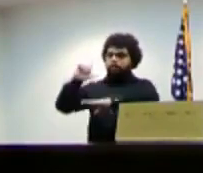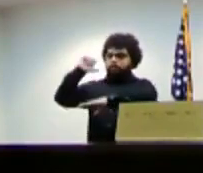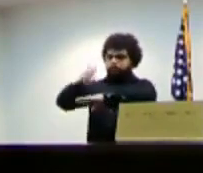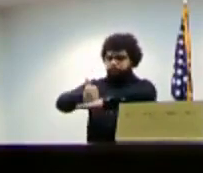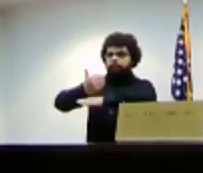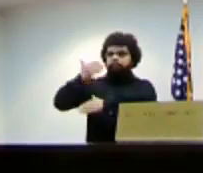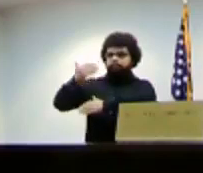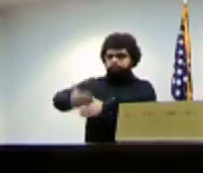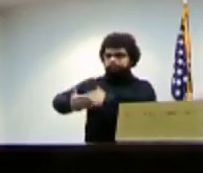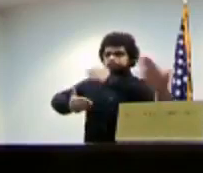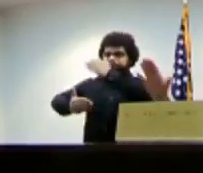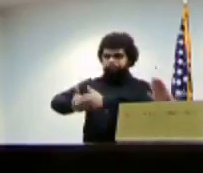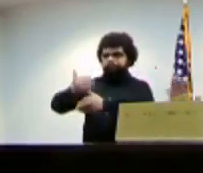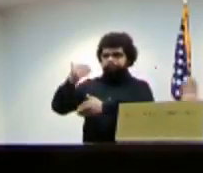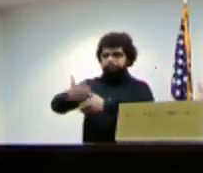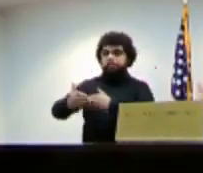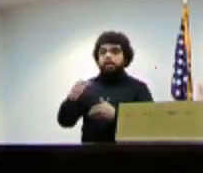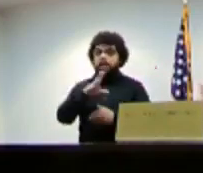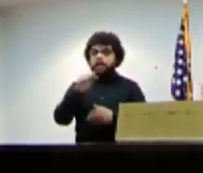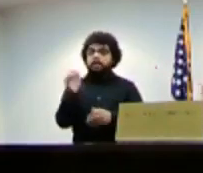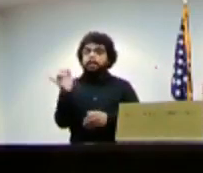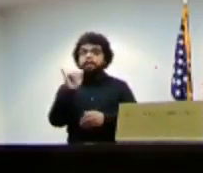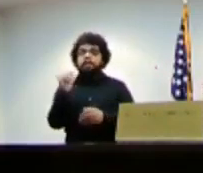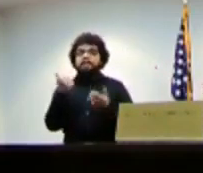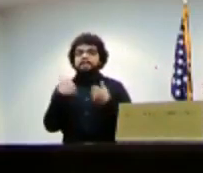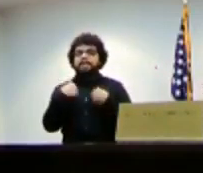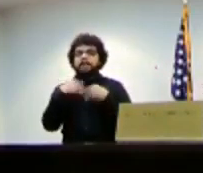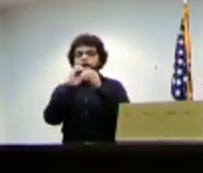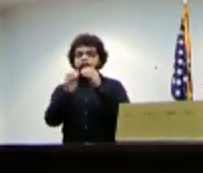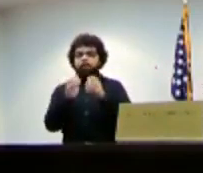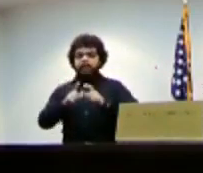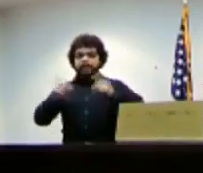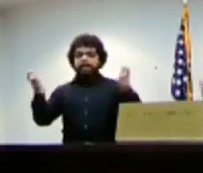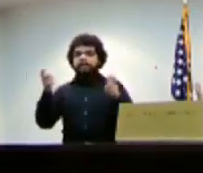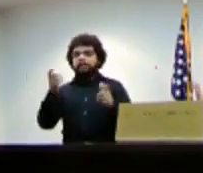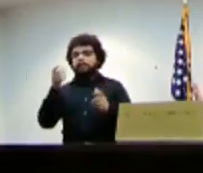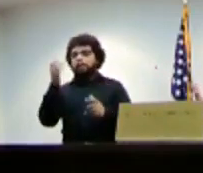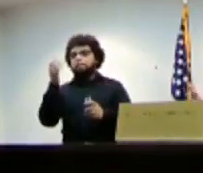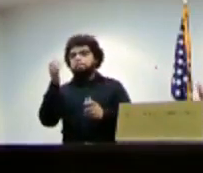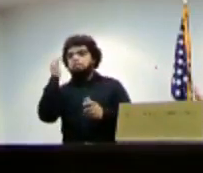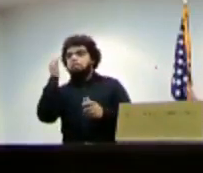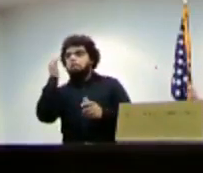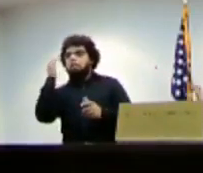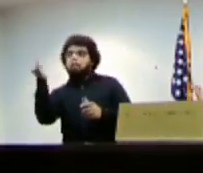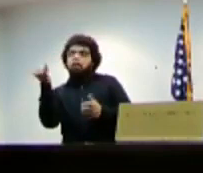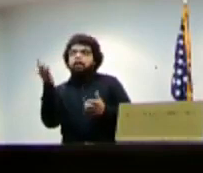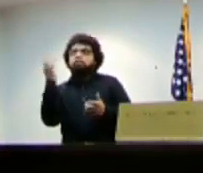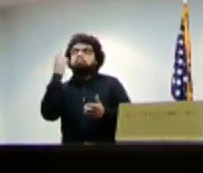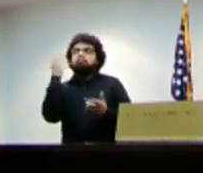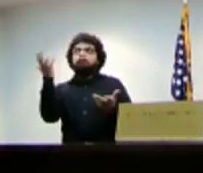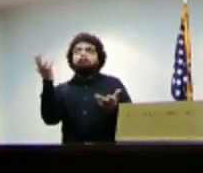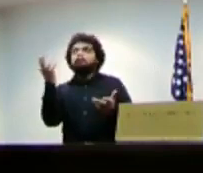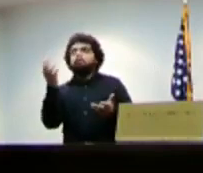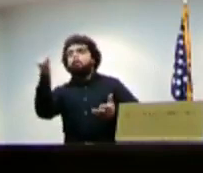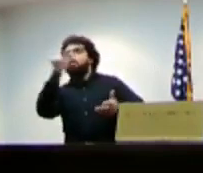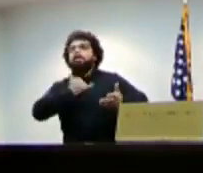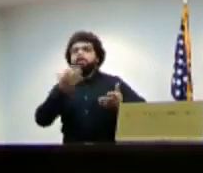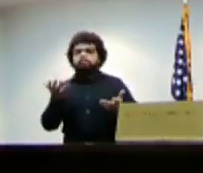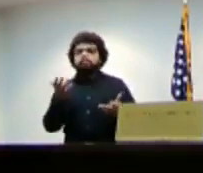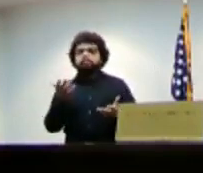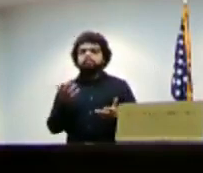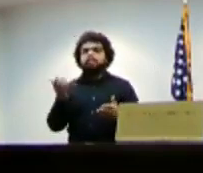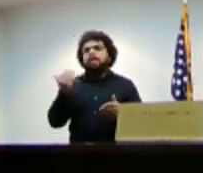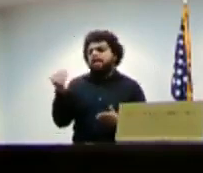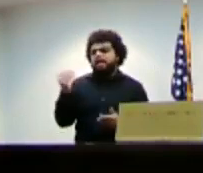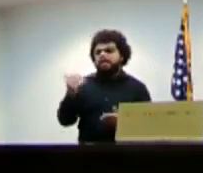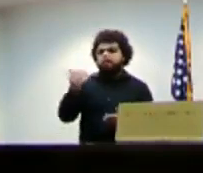hay un mantenimiento mayor por algo que creó un desperfecto. Dígame, ¿con qué frecuencia hacen ese mantenimiento?